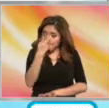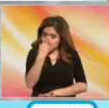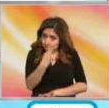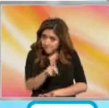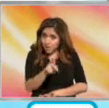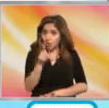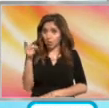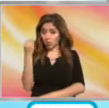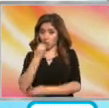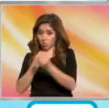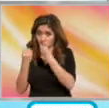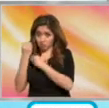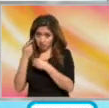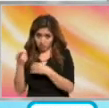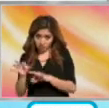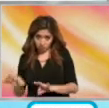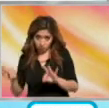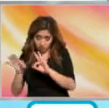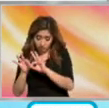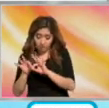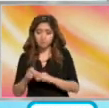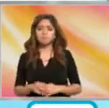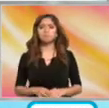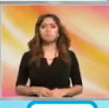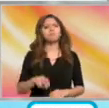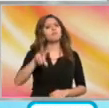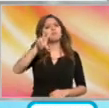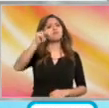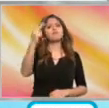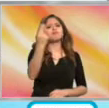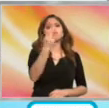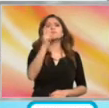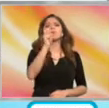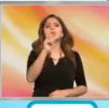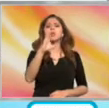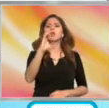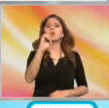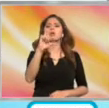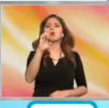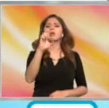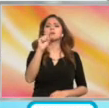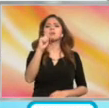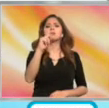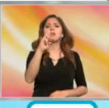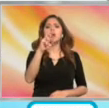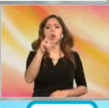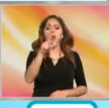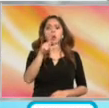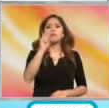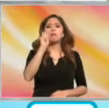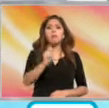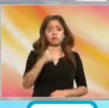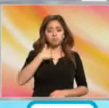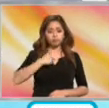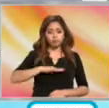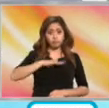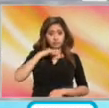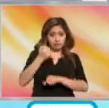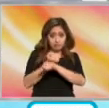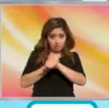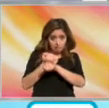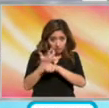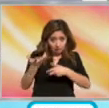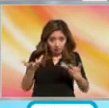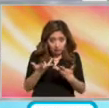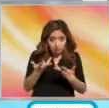¿no necesariamente? No necesariamente el paciente que forma cálculos de colesterol tiene el colesterol elevado en la sangre. No, la verdad es que el